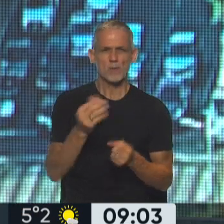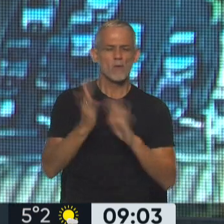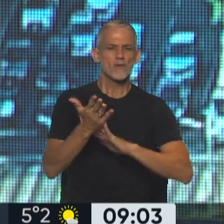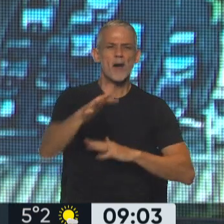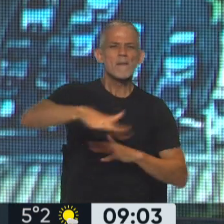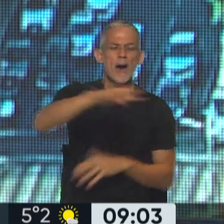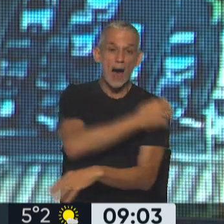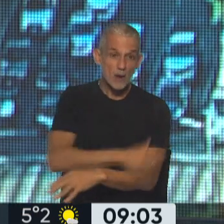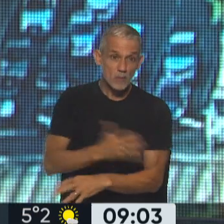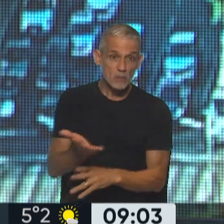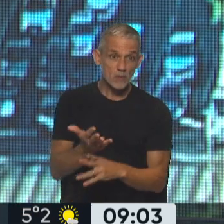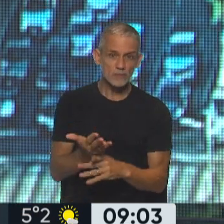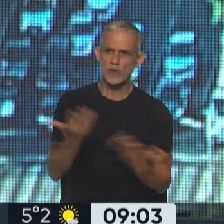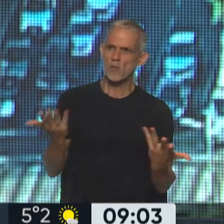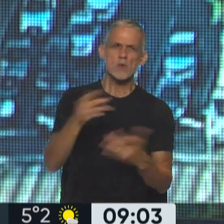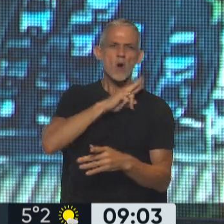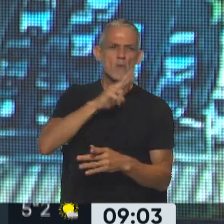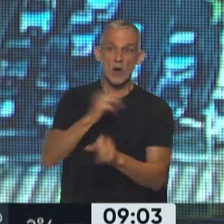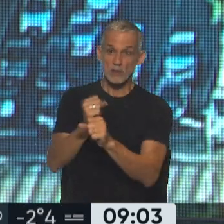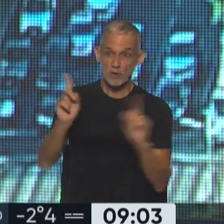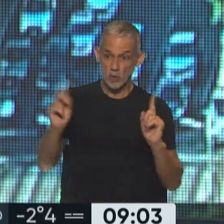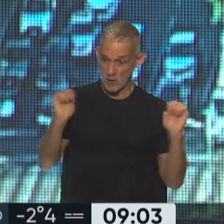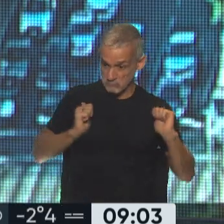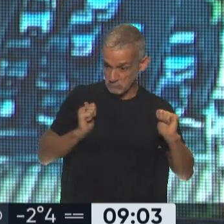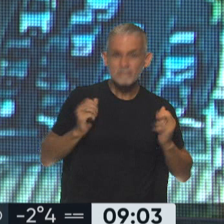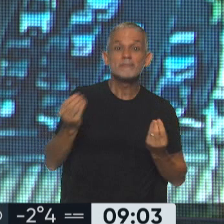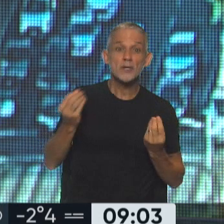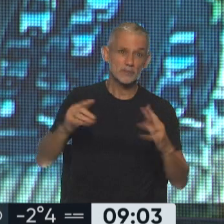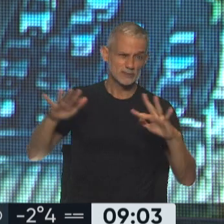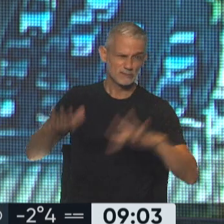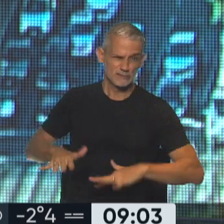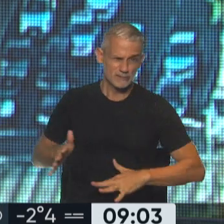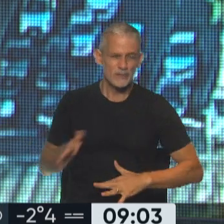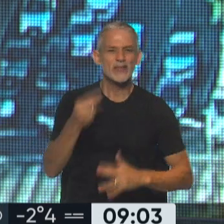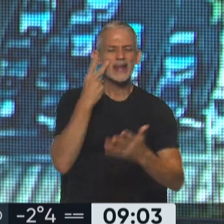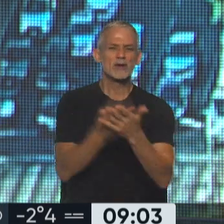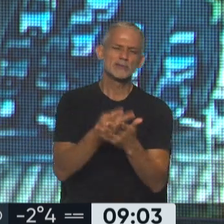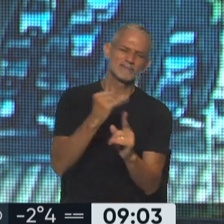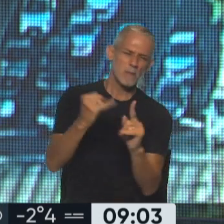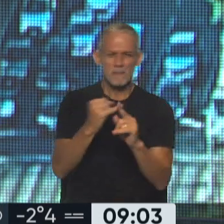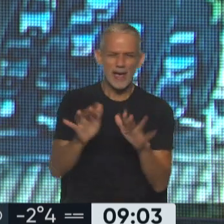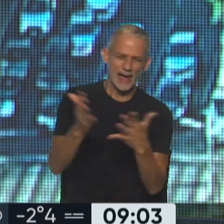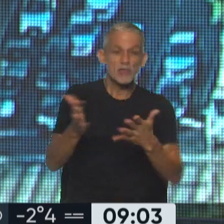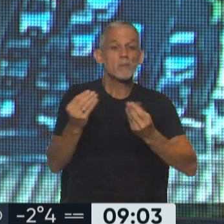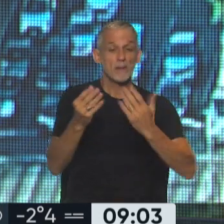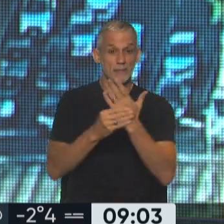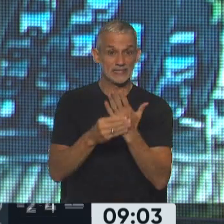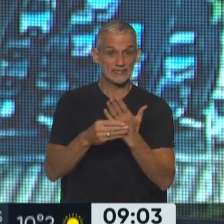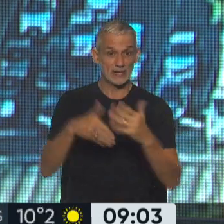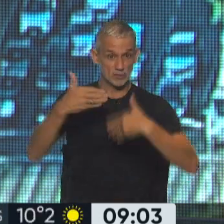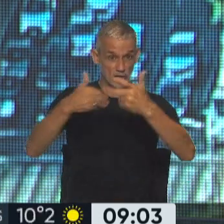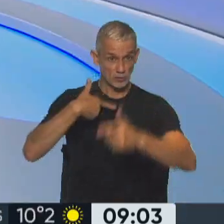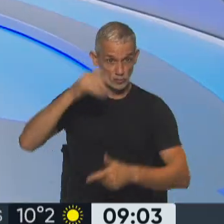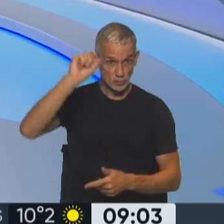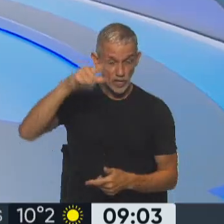barrios populares no se sostienen si las mujeres no trabajamos. Y esto hay un reconocimiento a medias, porque el Ministerio de Desarrollo Social